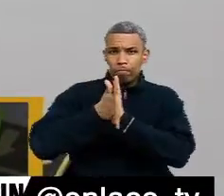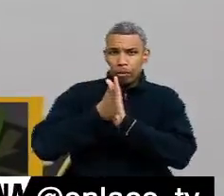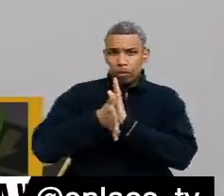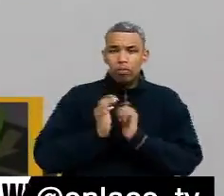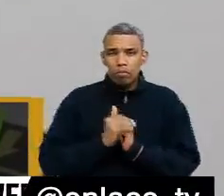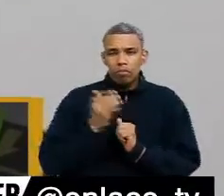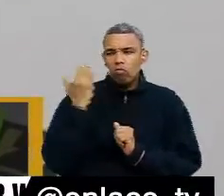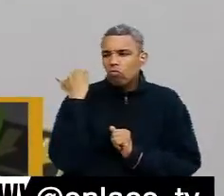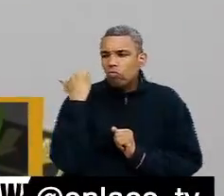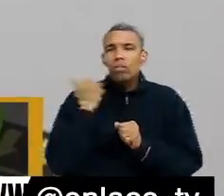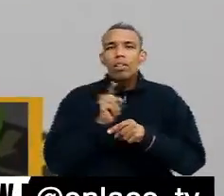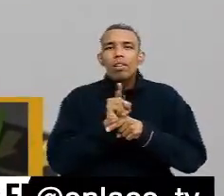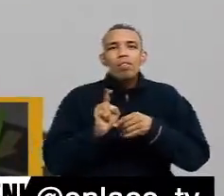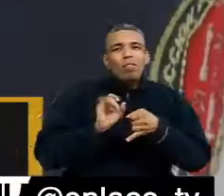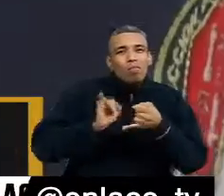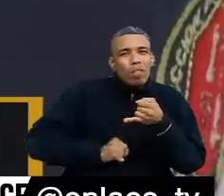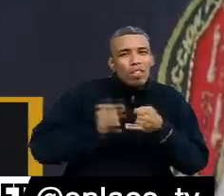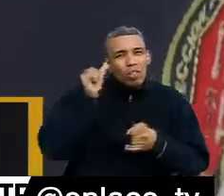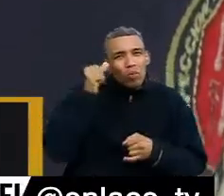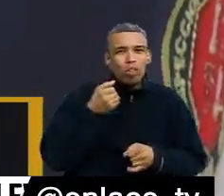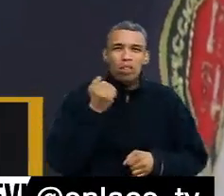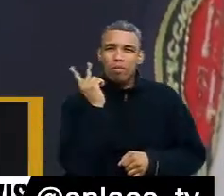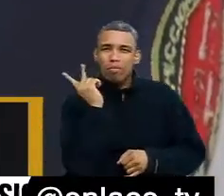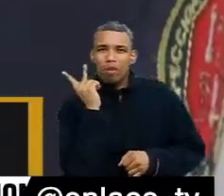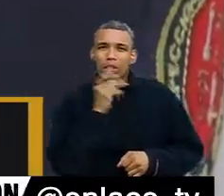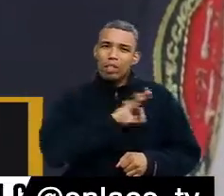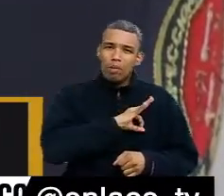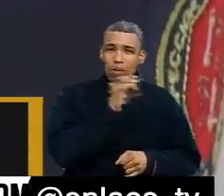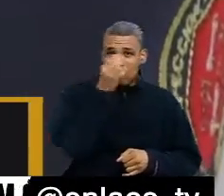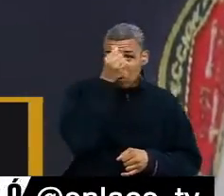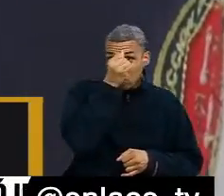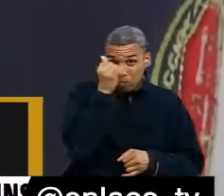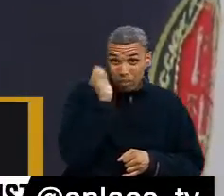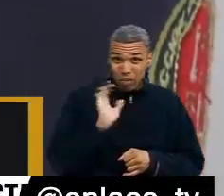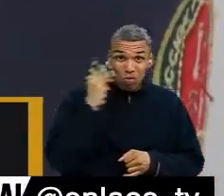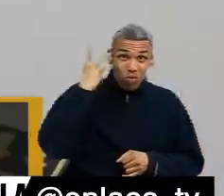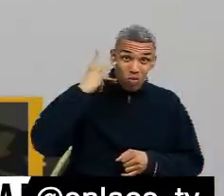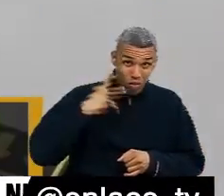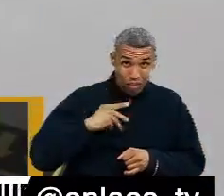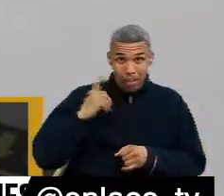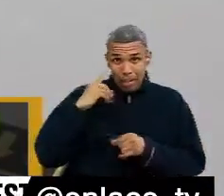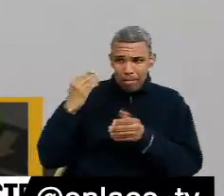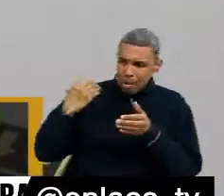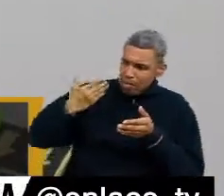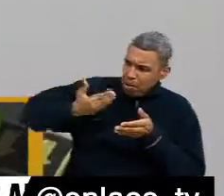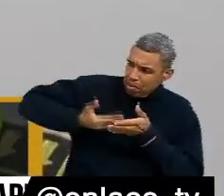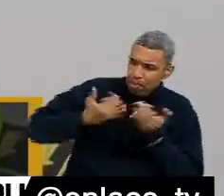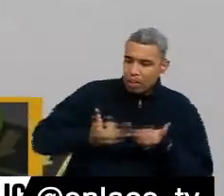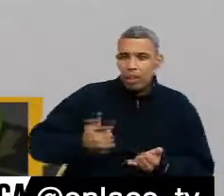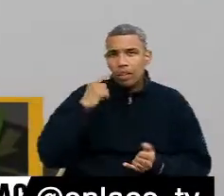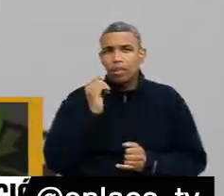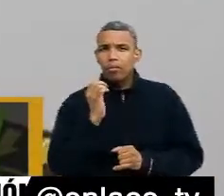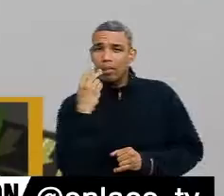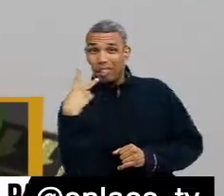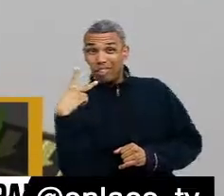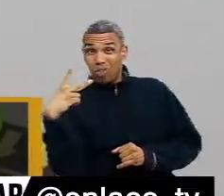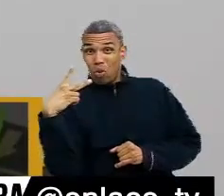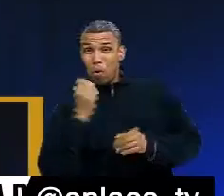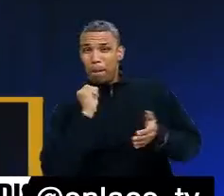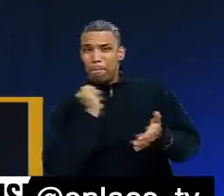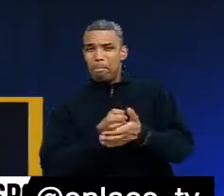fin de semana con puente festivo de vacaciones. Para Fernando Lizarazo, comandante de la Guardia de Tránsito, 2 de los accidentes de mayor consideración